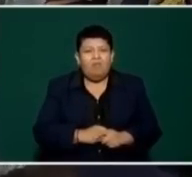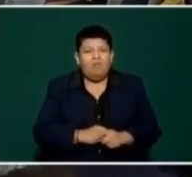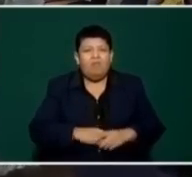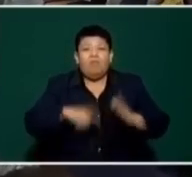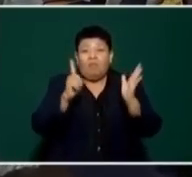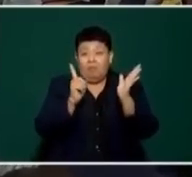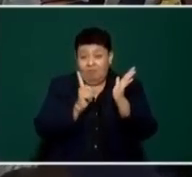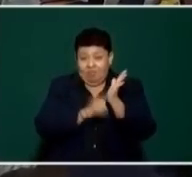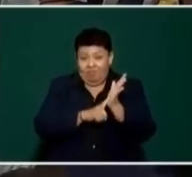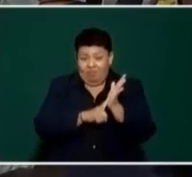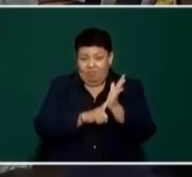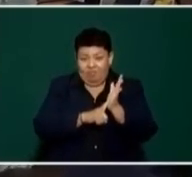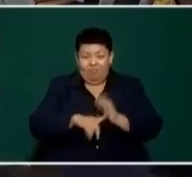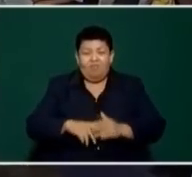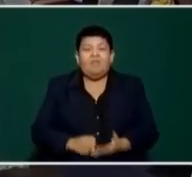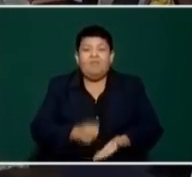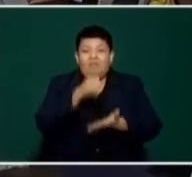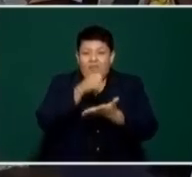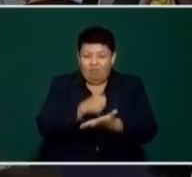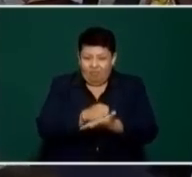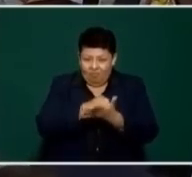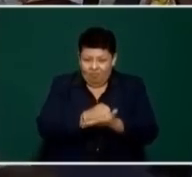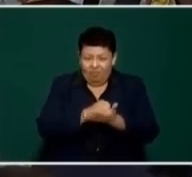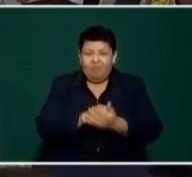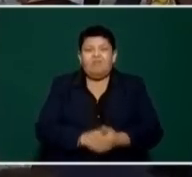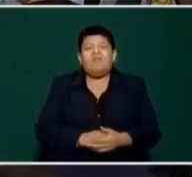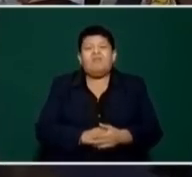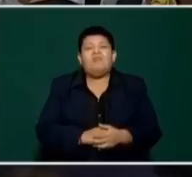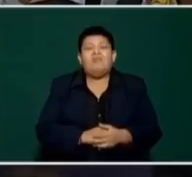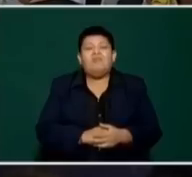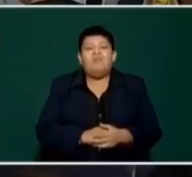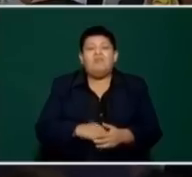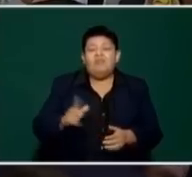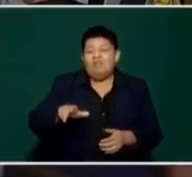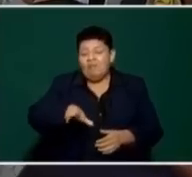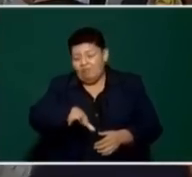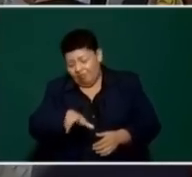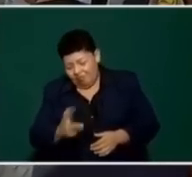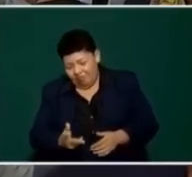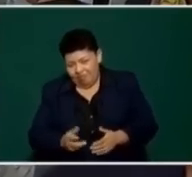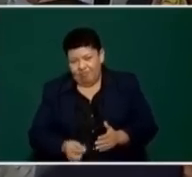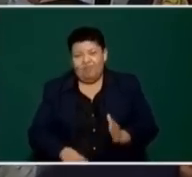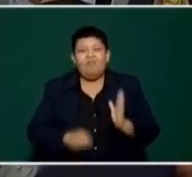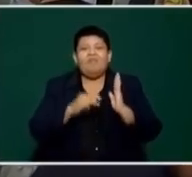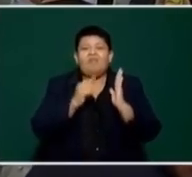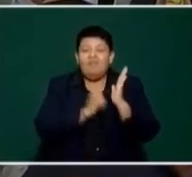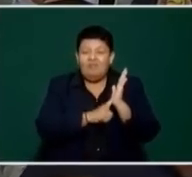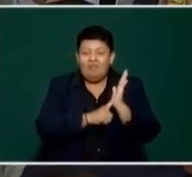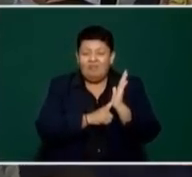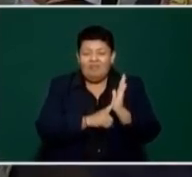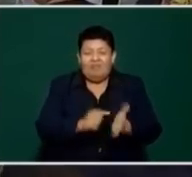Mil toneladas, eso es. 13,000 toneladas de basura en la ciudad.